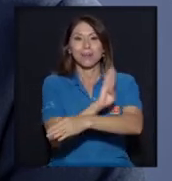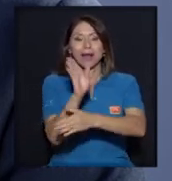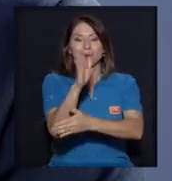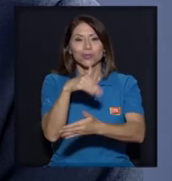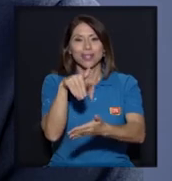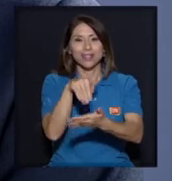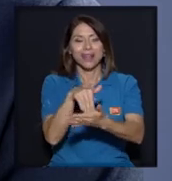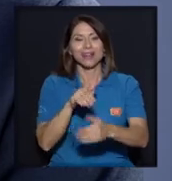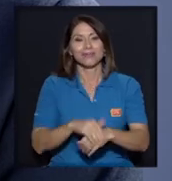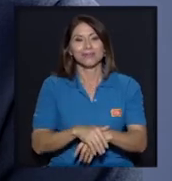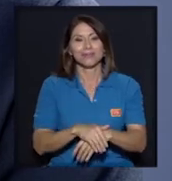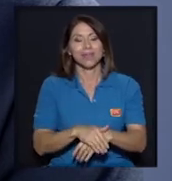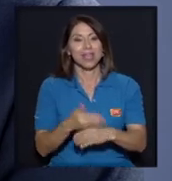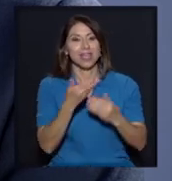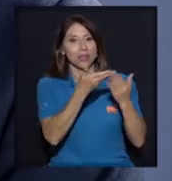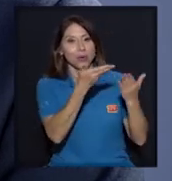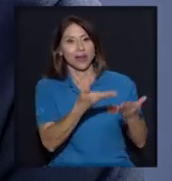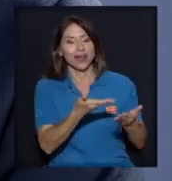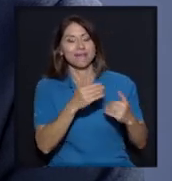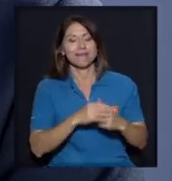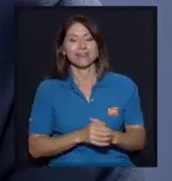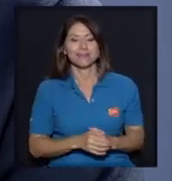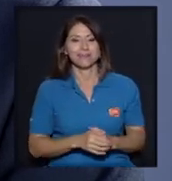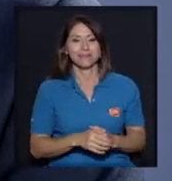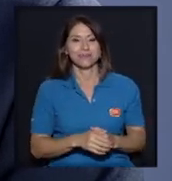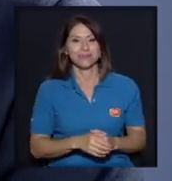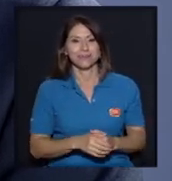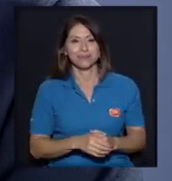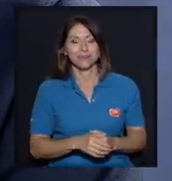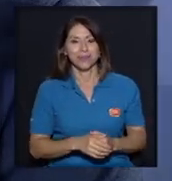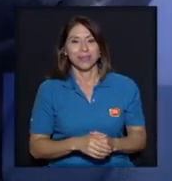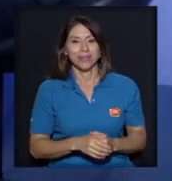Central. Y don Henry,